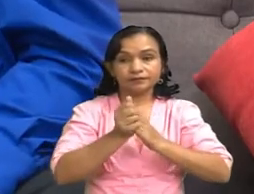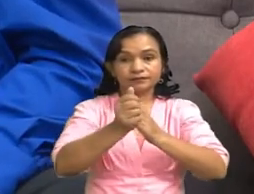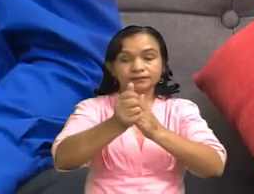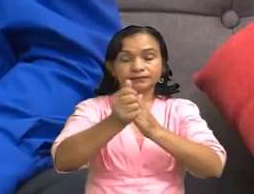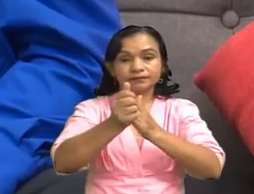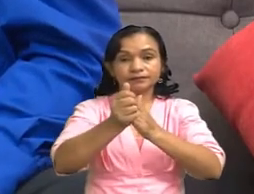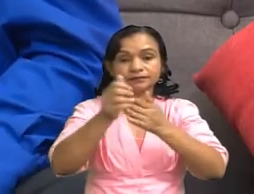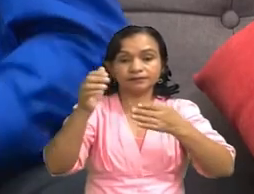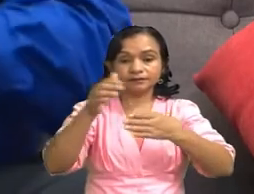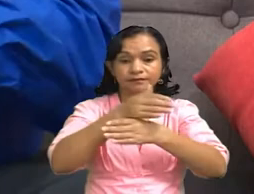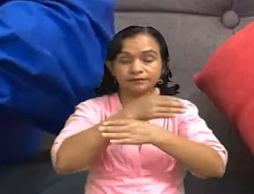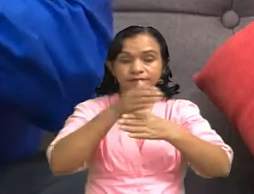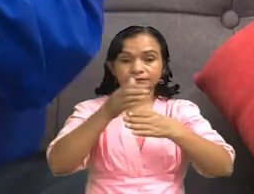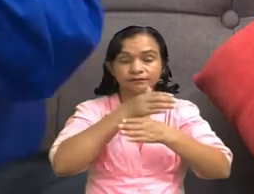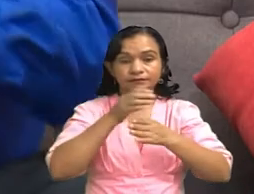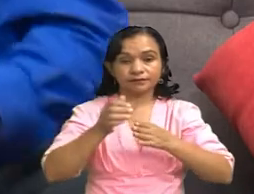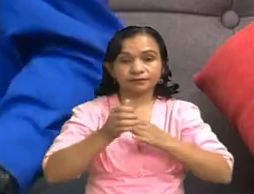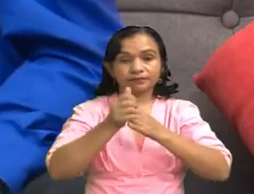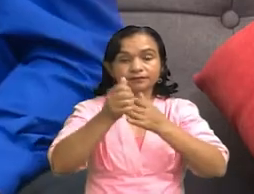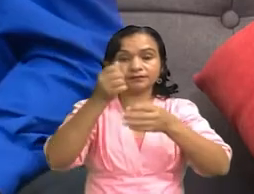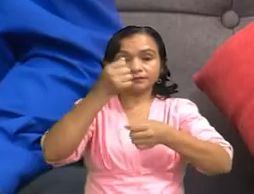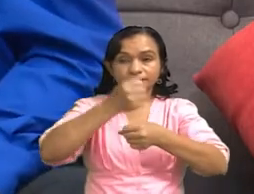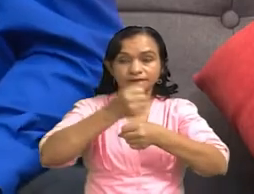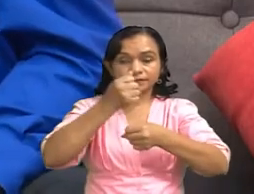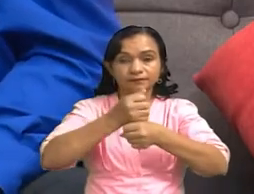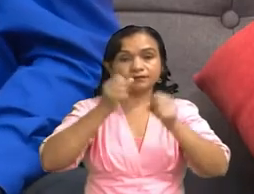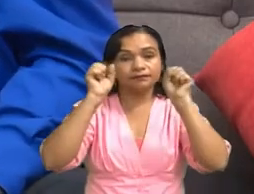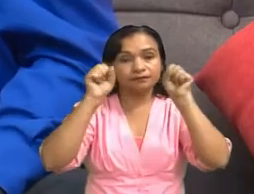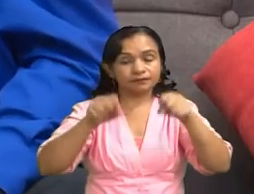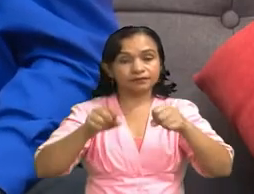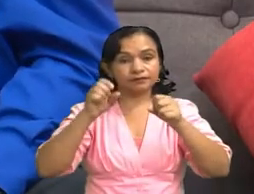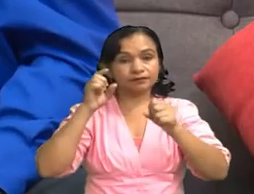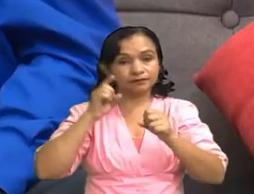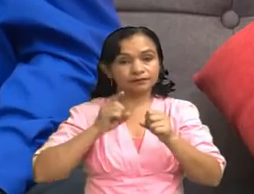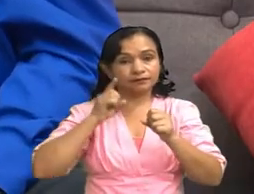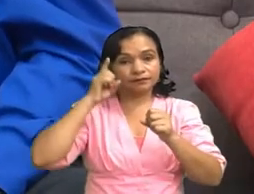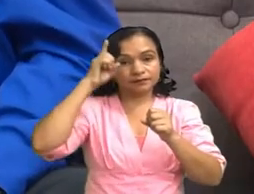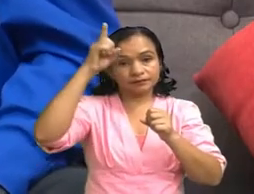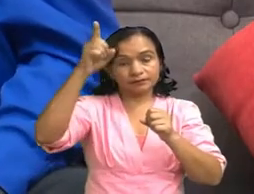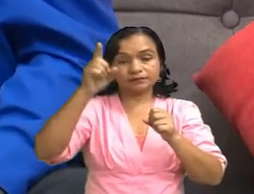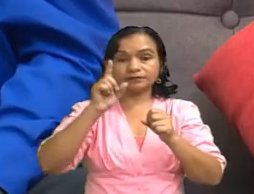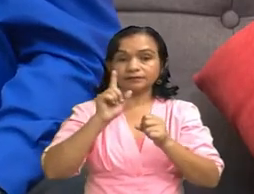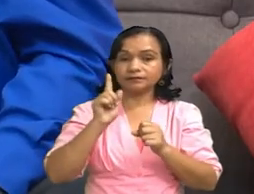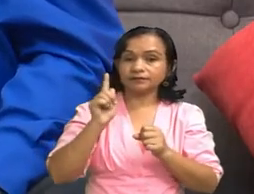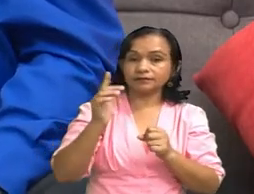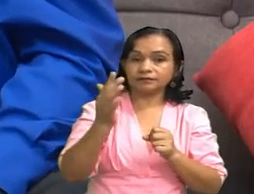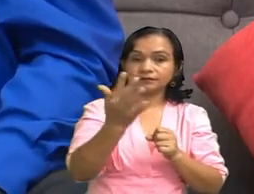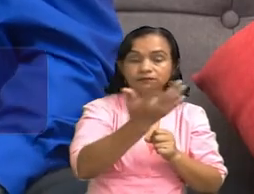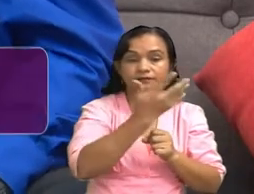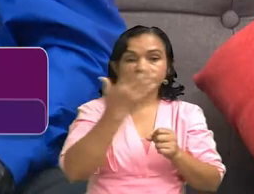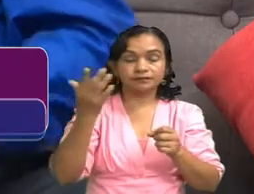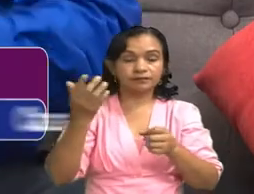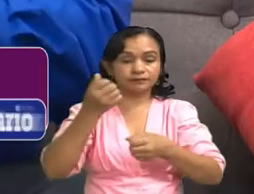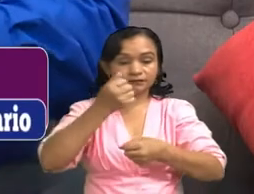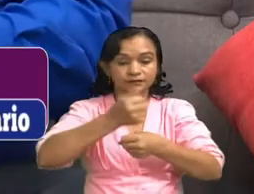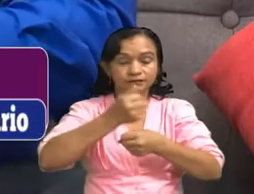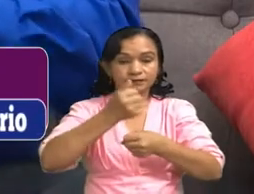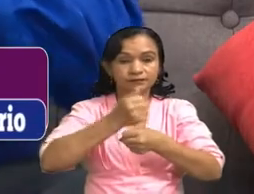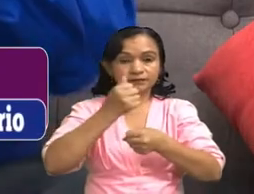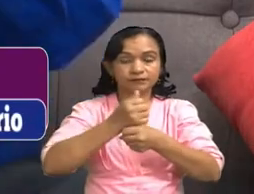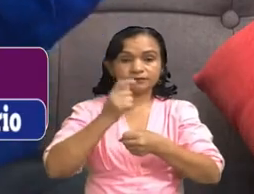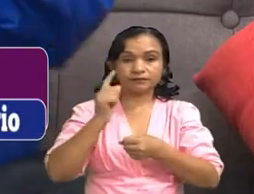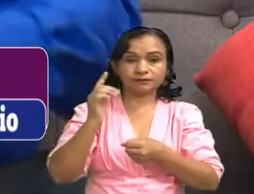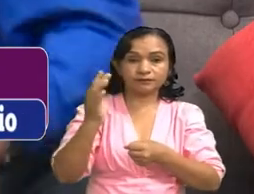serie de orientaciones de trabajo para poder desarrollar toda una estrategia. Pero además de la